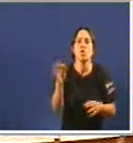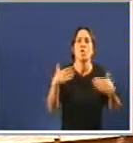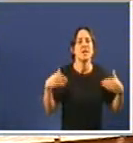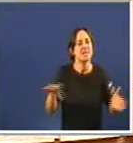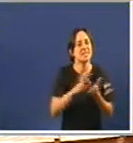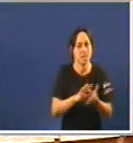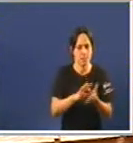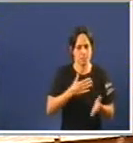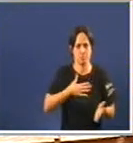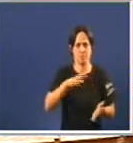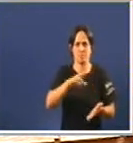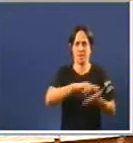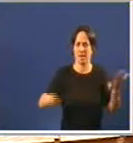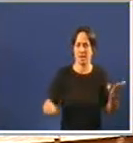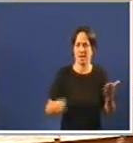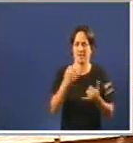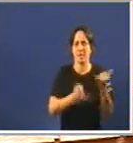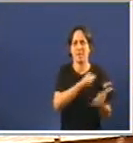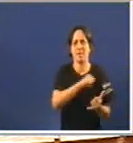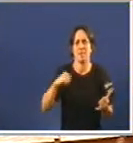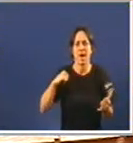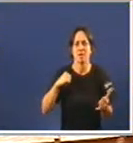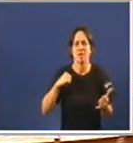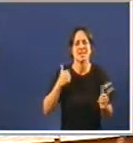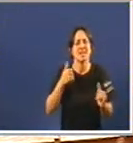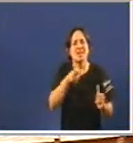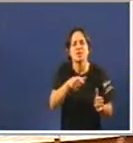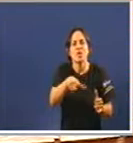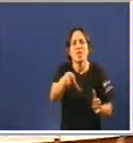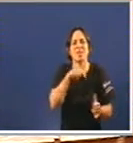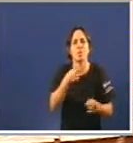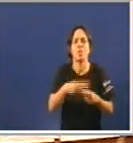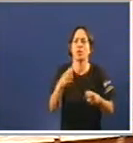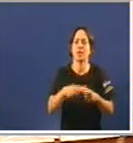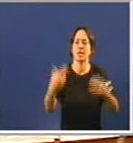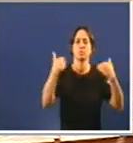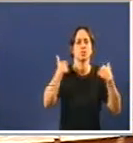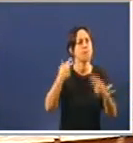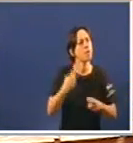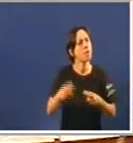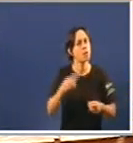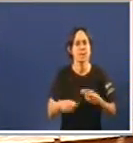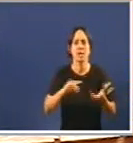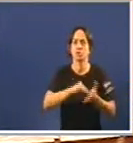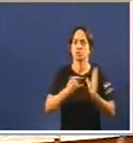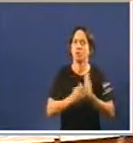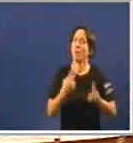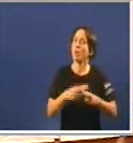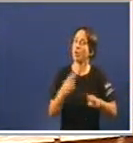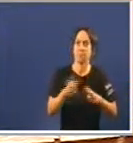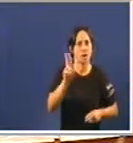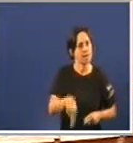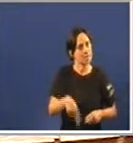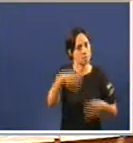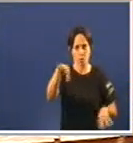noso país é unha decisión únicamente política, de responsabilidade política e de solución política. É